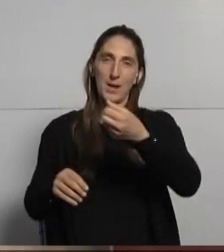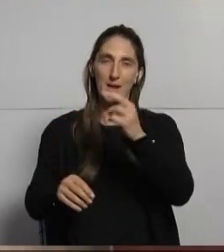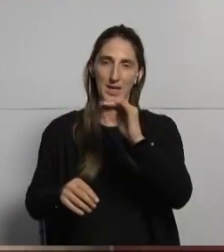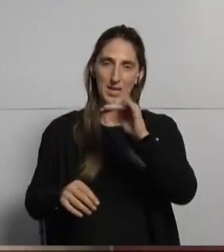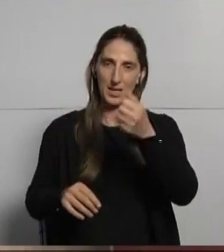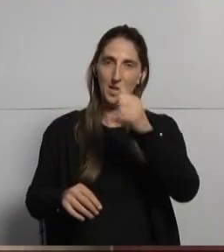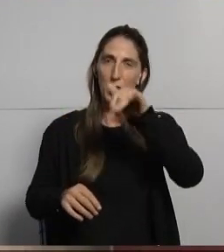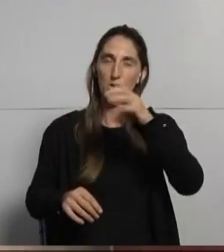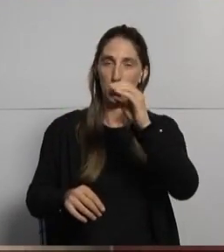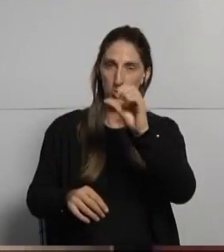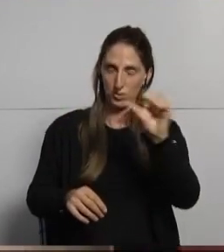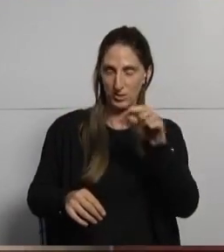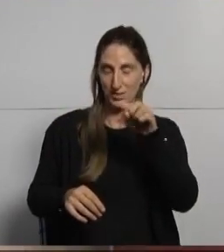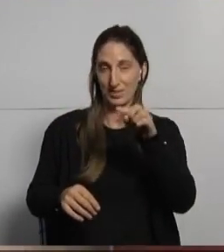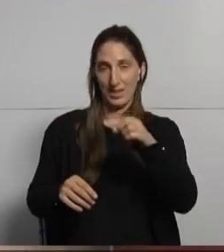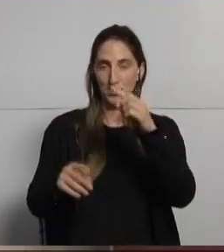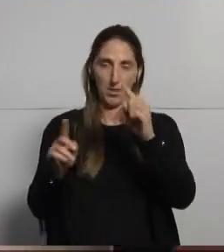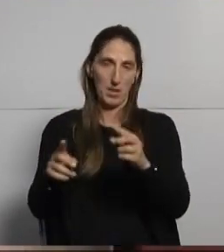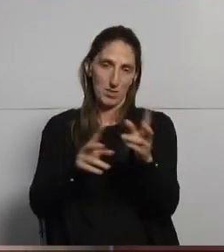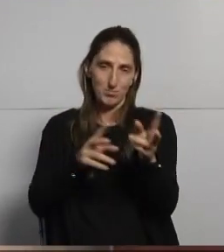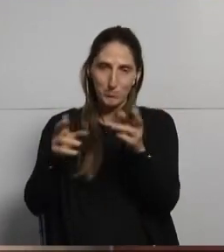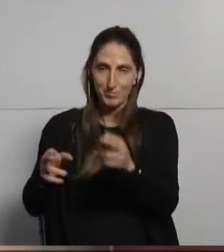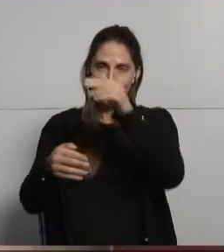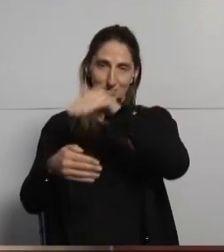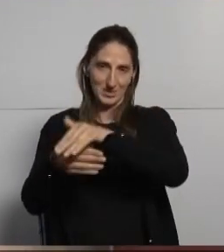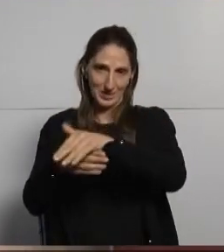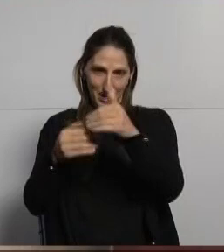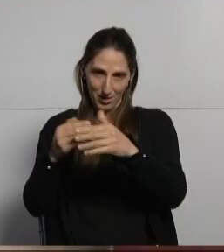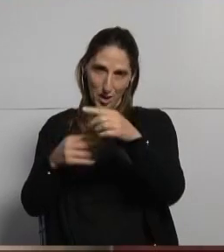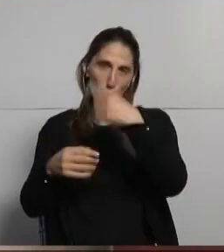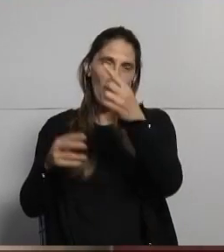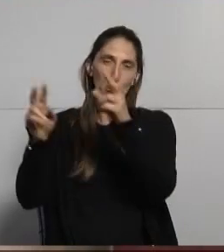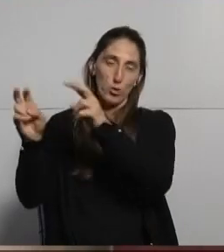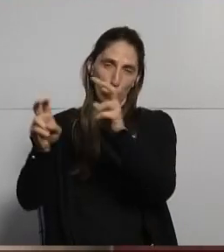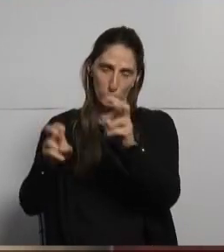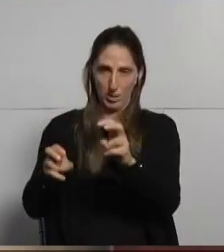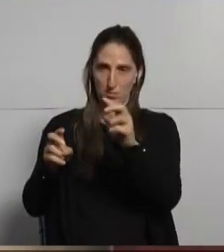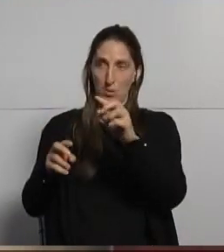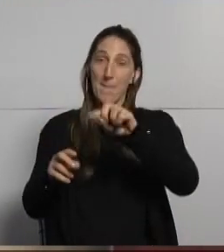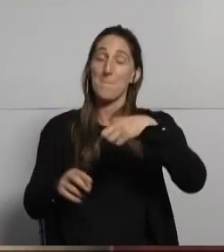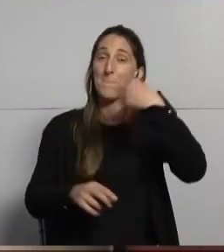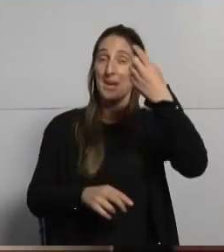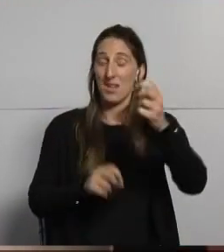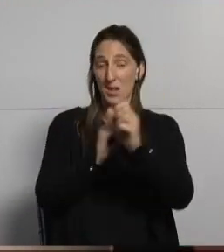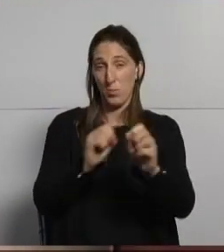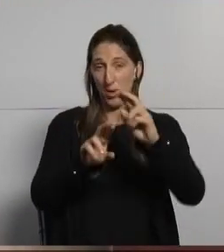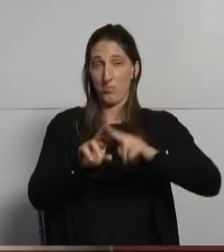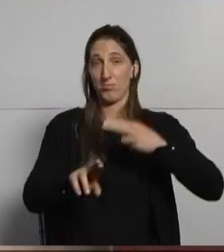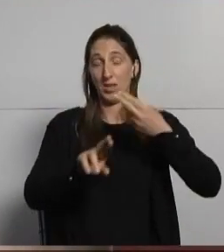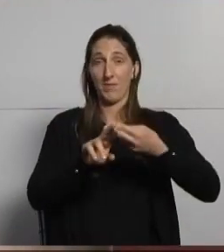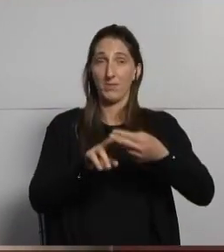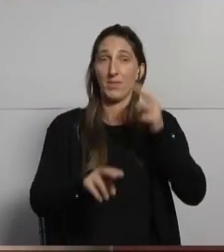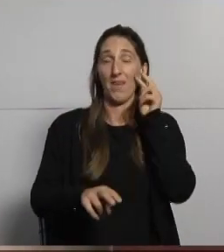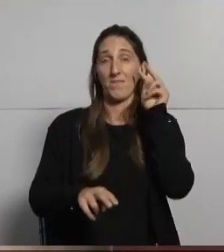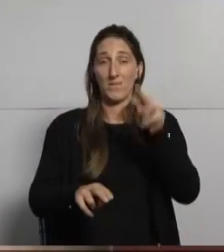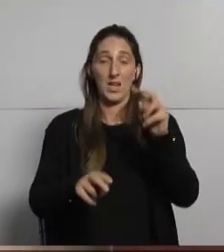encarar el segundo tramo de la jornada y esta misma dinámica, lógicamente con otros temas, la vamos a reproducir mañana porque esto tendrá su